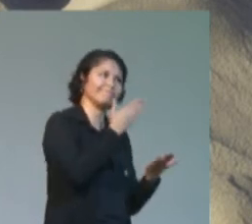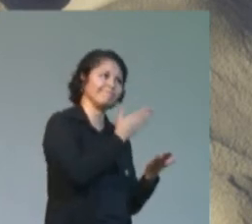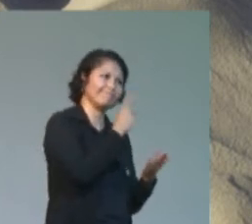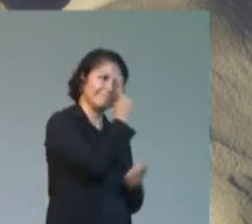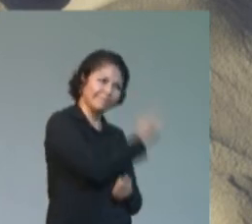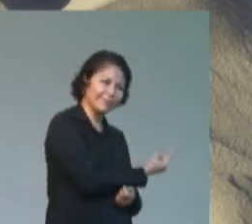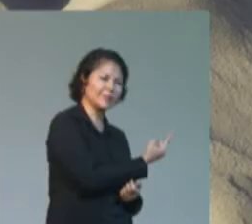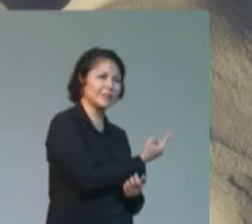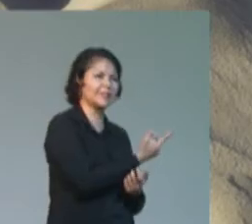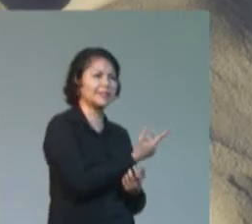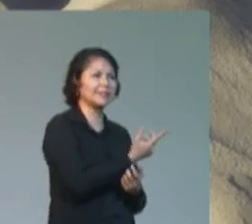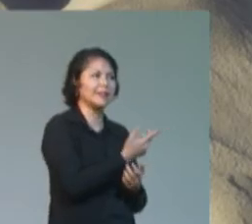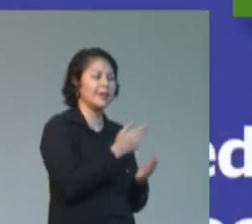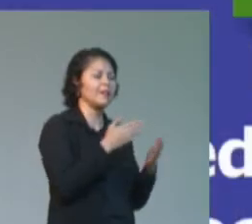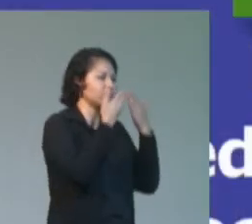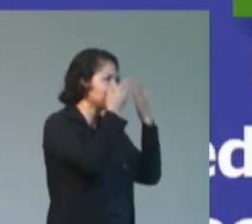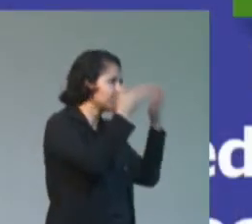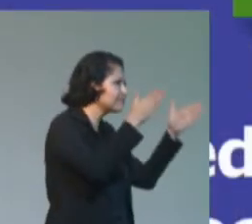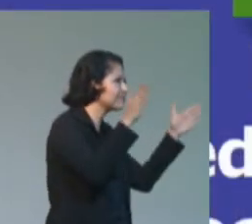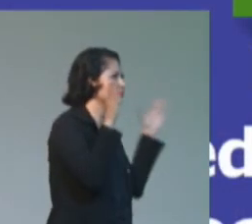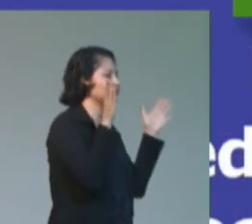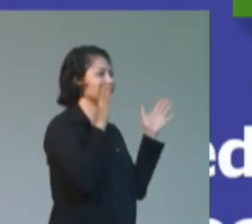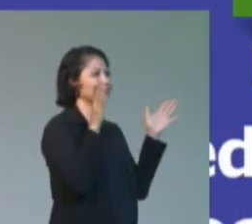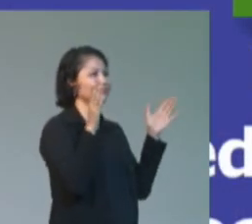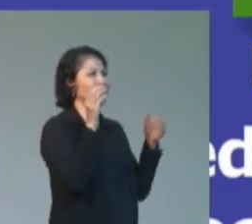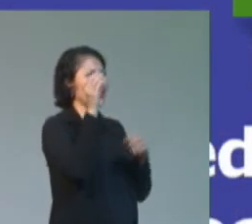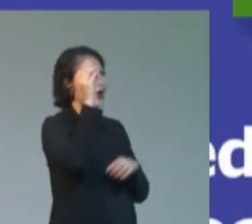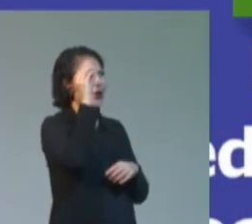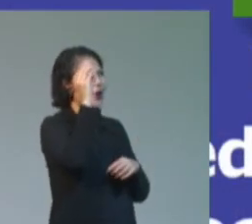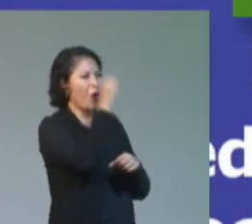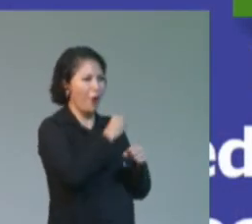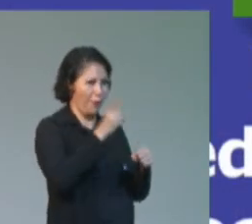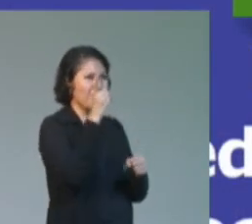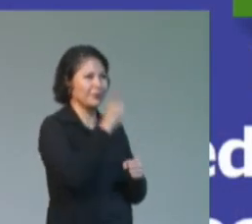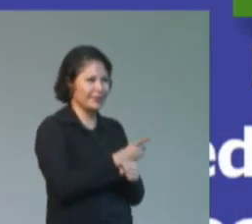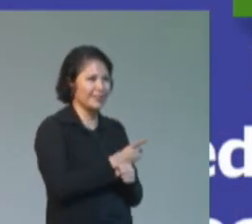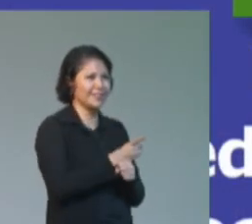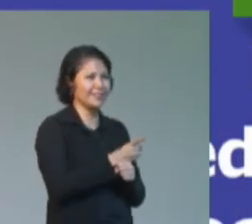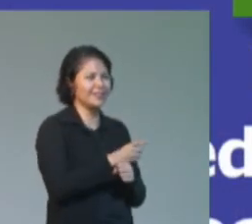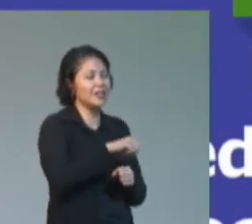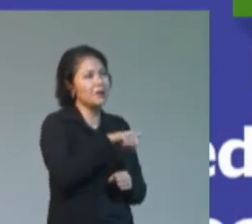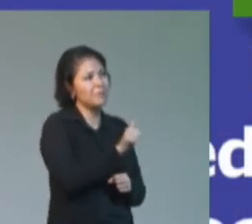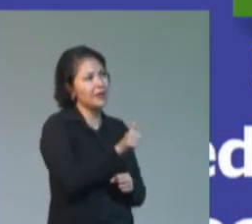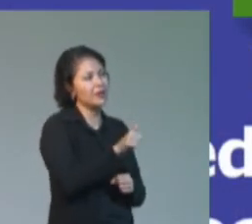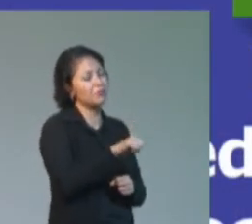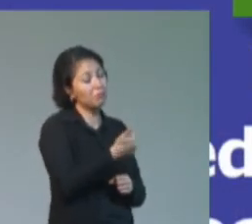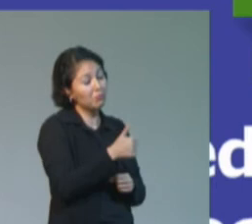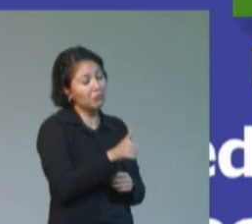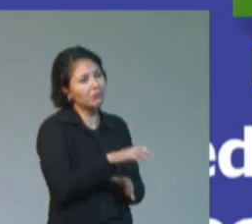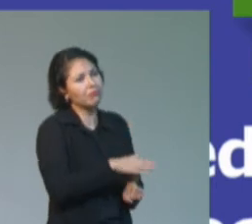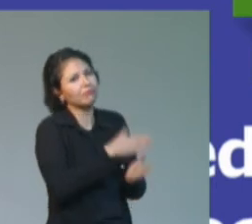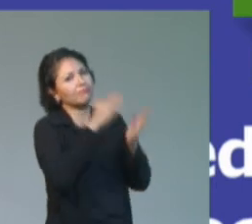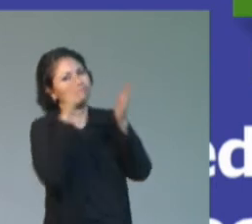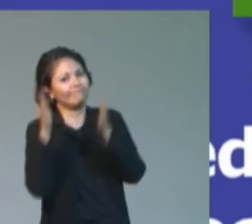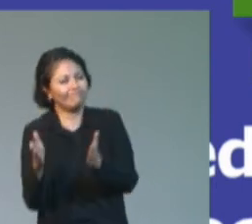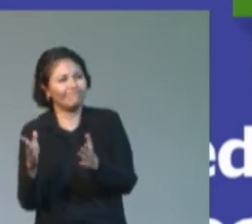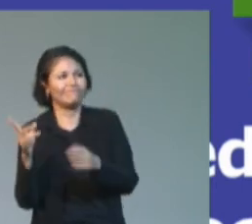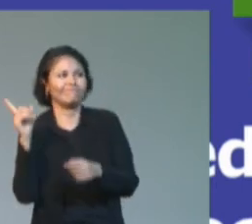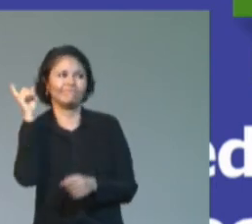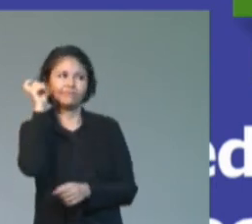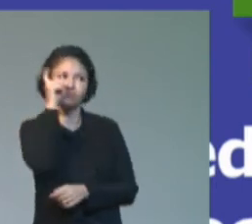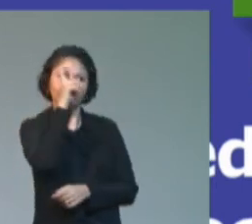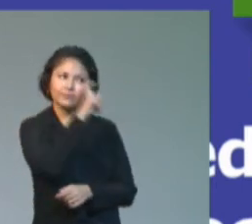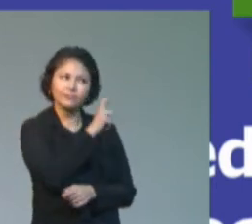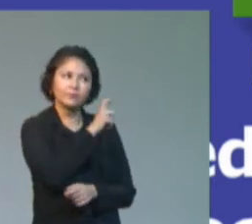y muchas posibilidades pero también nos encontramos con una fuerte realidad y es que por una parte